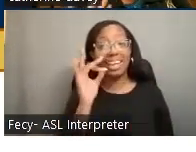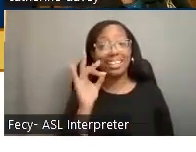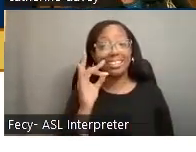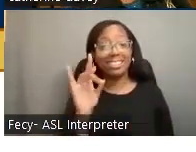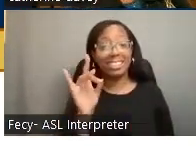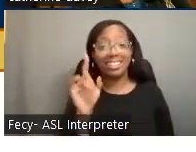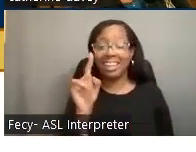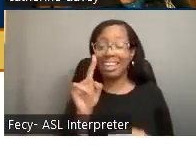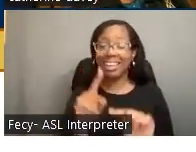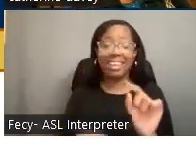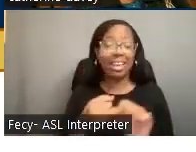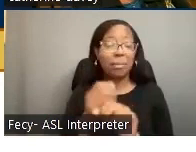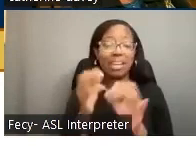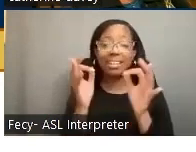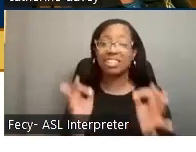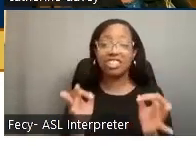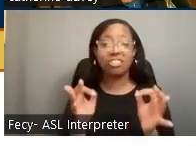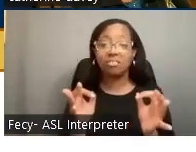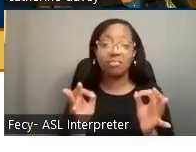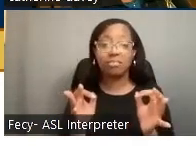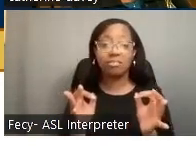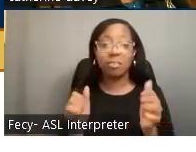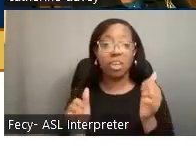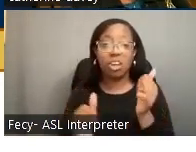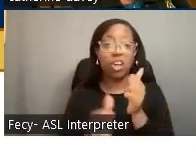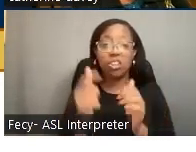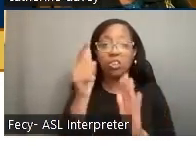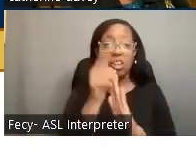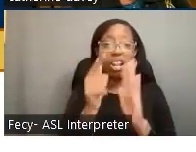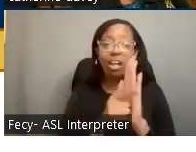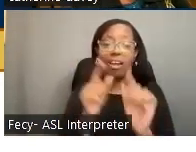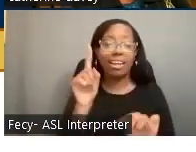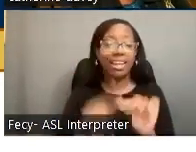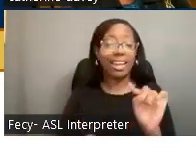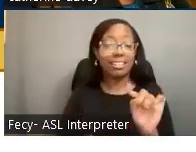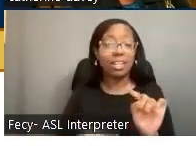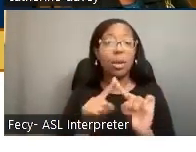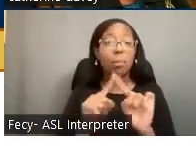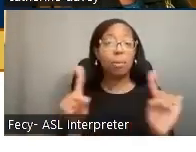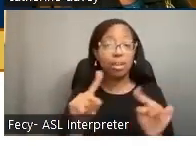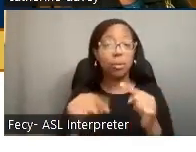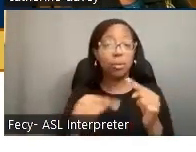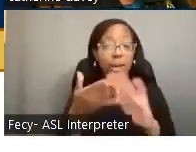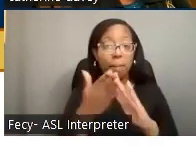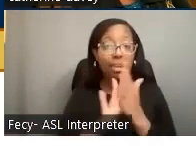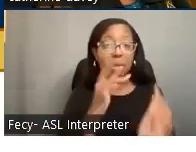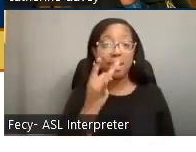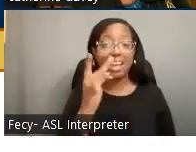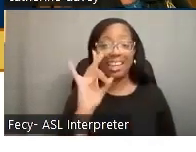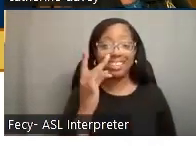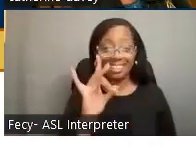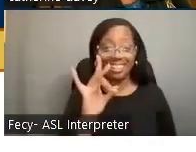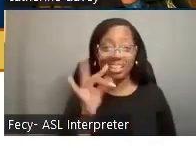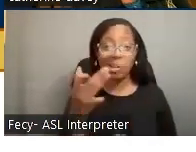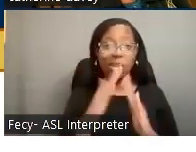antes de la edad de 18, todas las personas se consideran ser incompetentes bajo la ley, como mi niño de menos de 18 años. Después de los 18 años, se